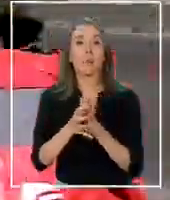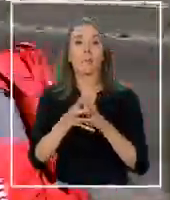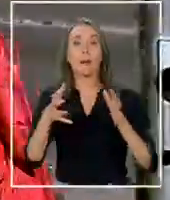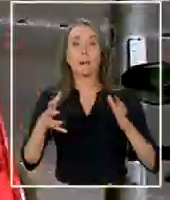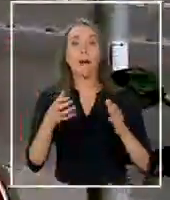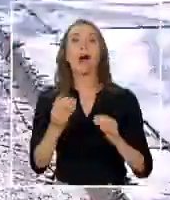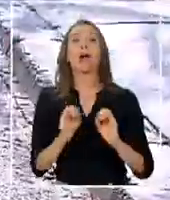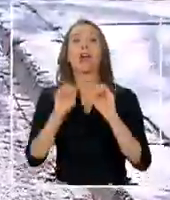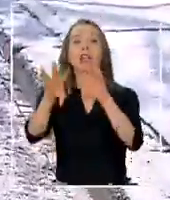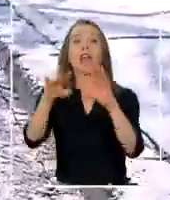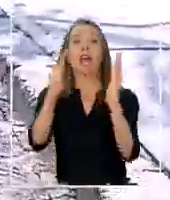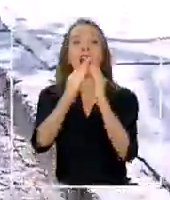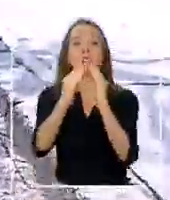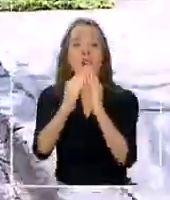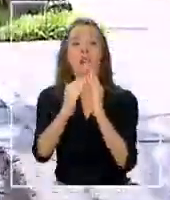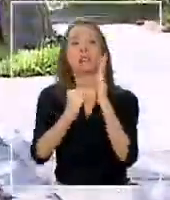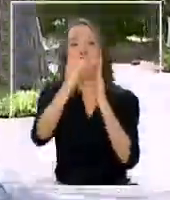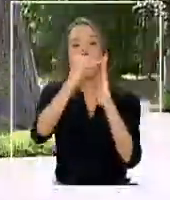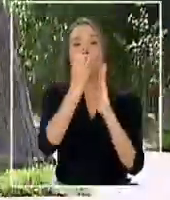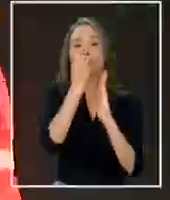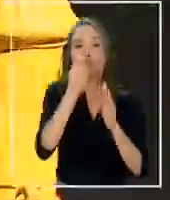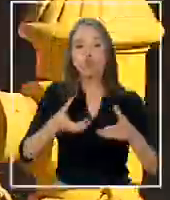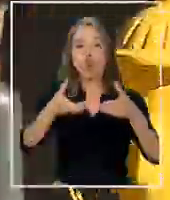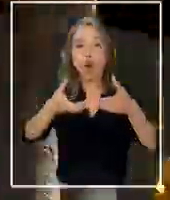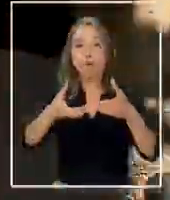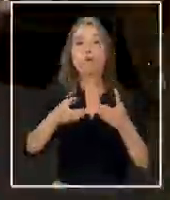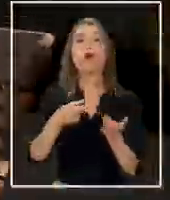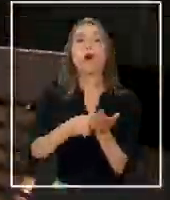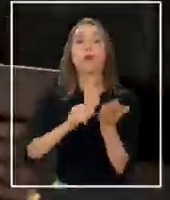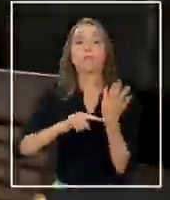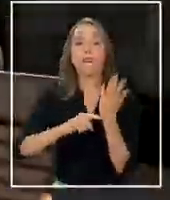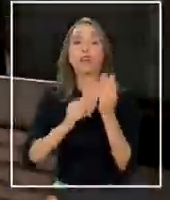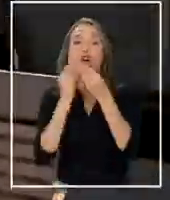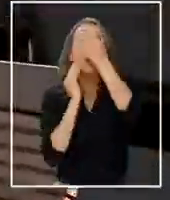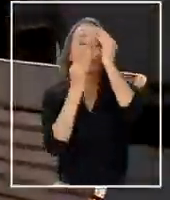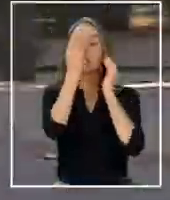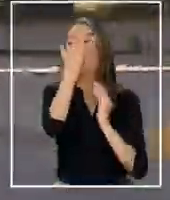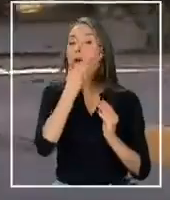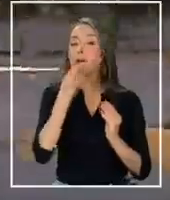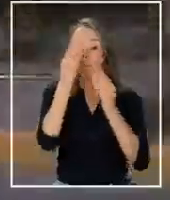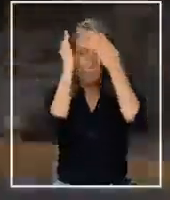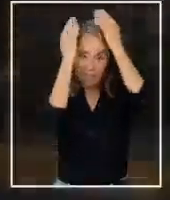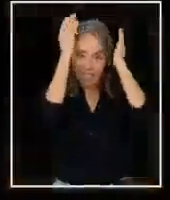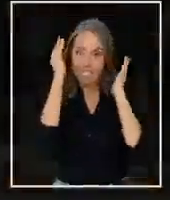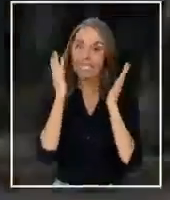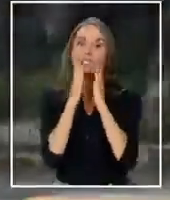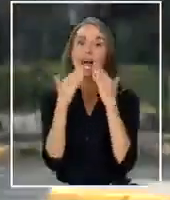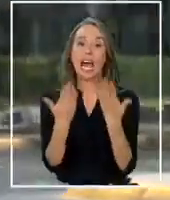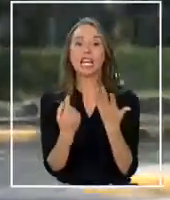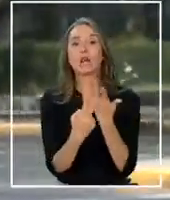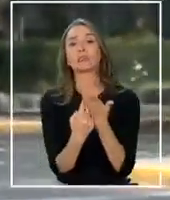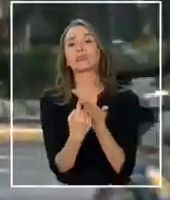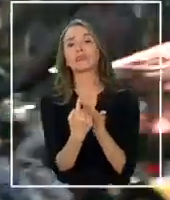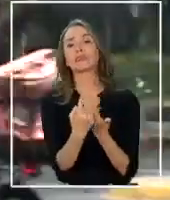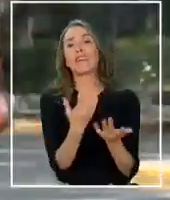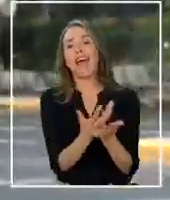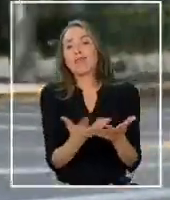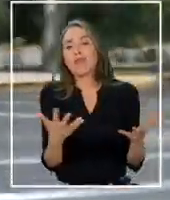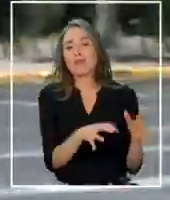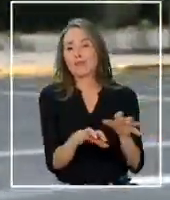a domicilio, no solo de alimentos, sino también de tecnología, belleza, regalos y cuánto producto exista.